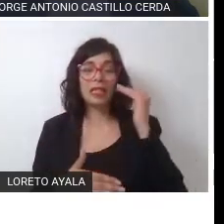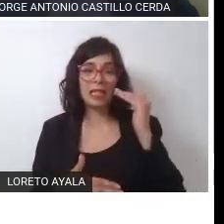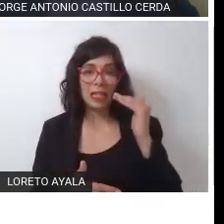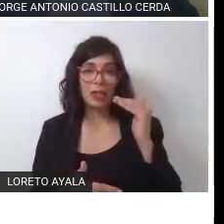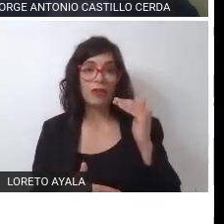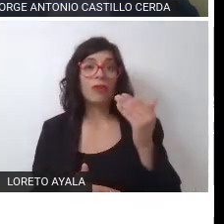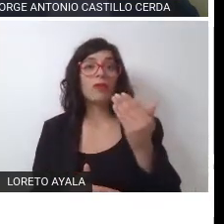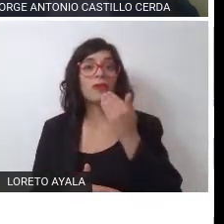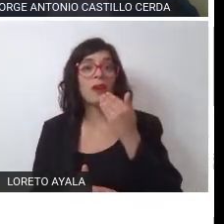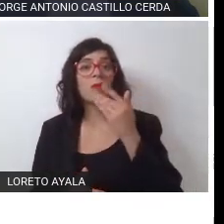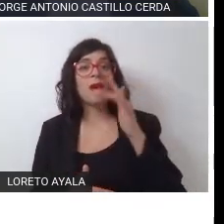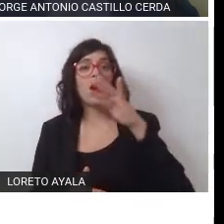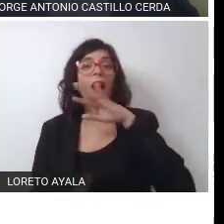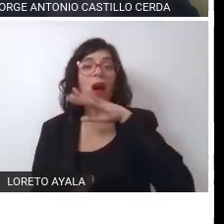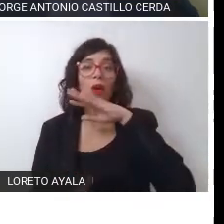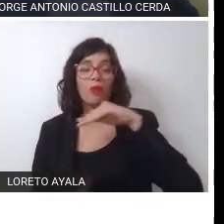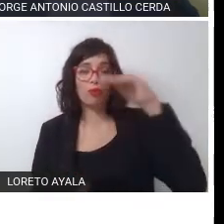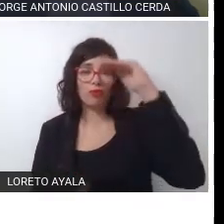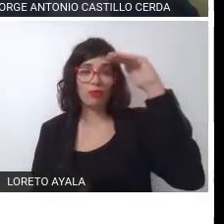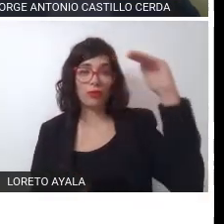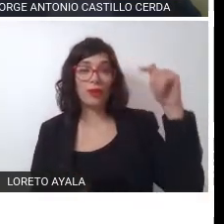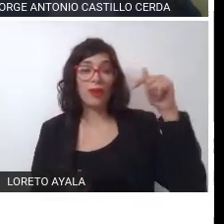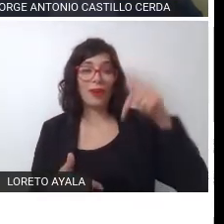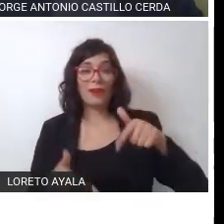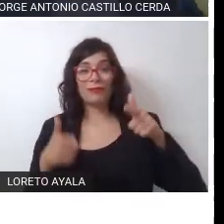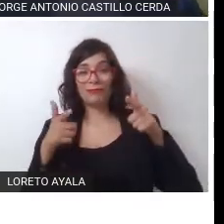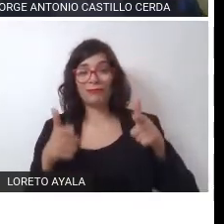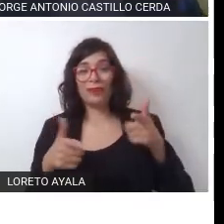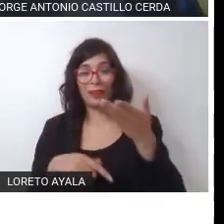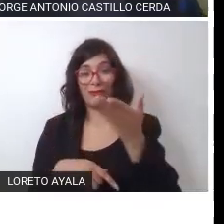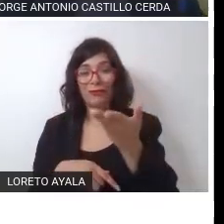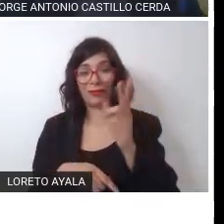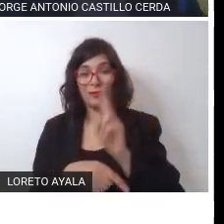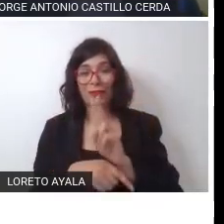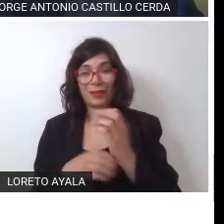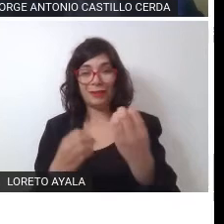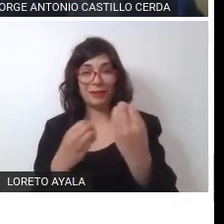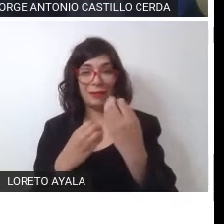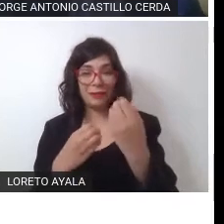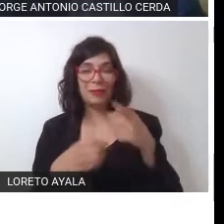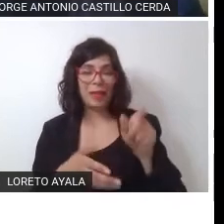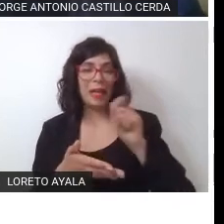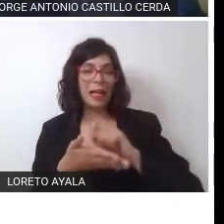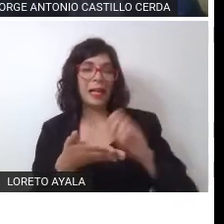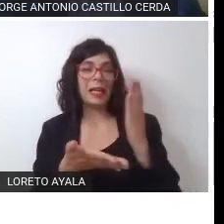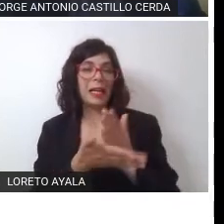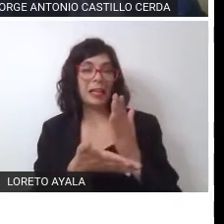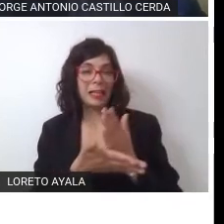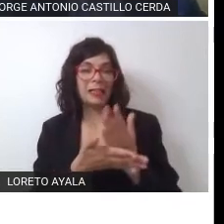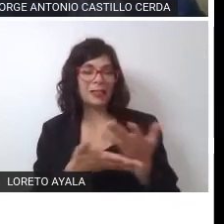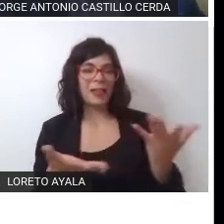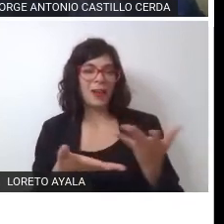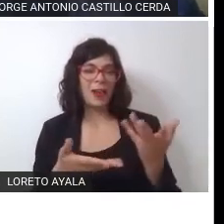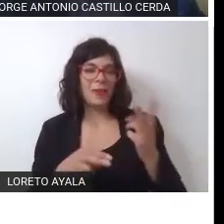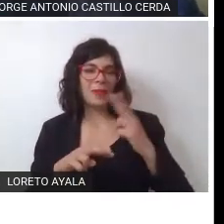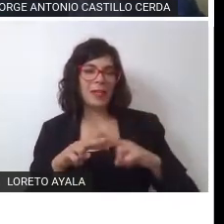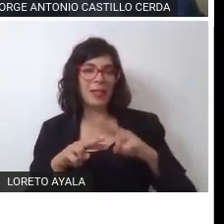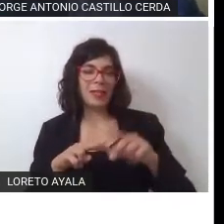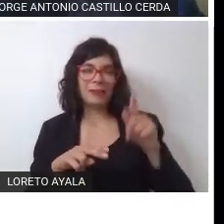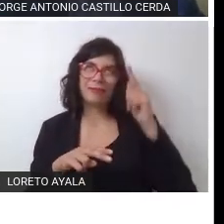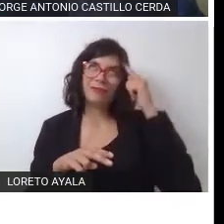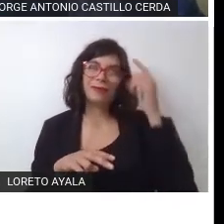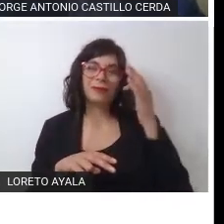también el adulto. Y afortunadamente el día de hoy, gracias a usted, vamos a tener una clase real y concreta pensando en